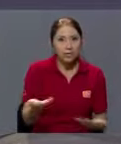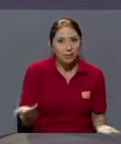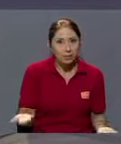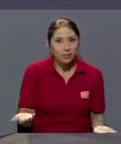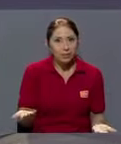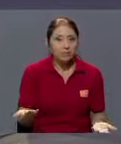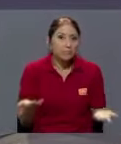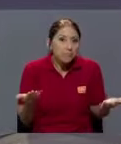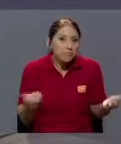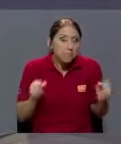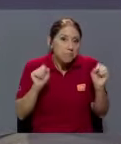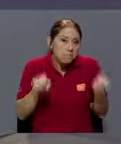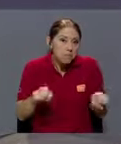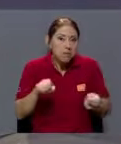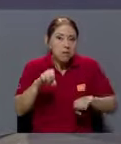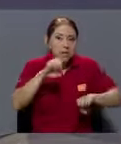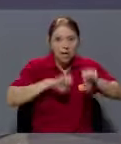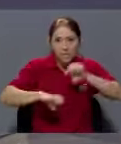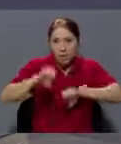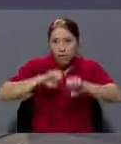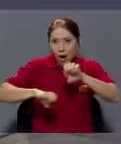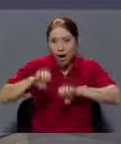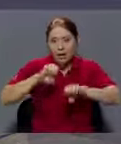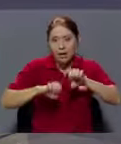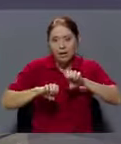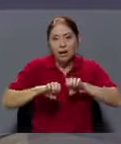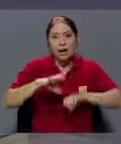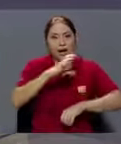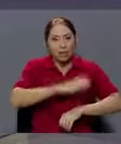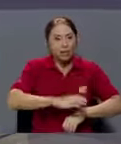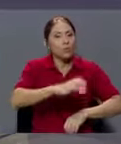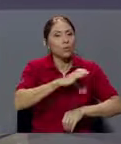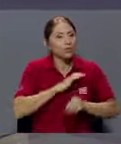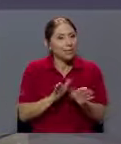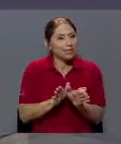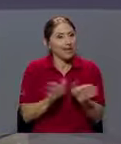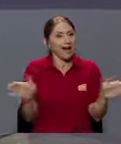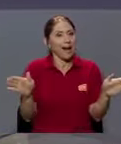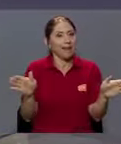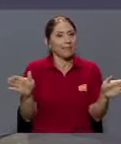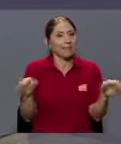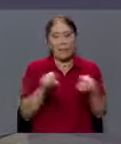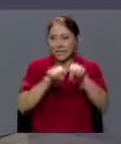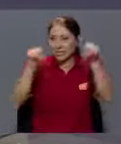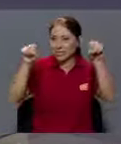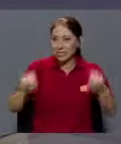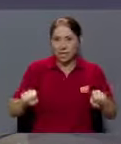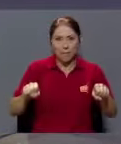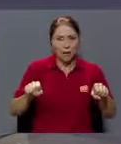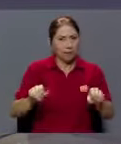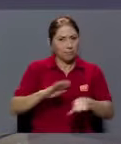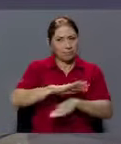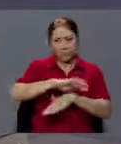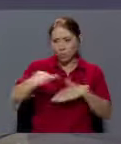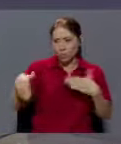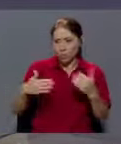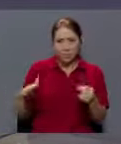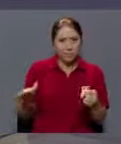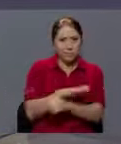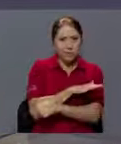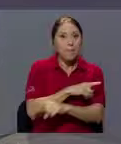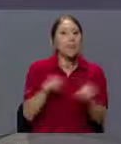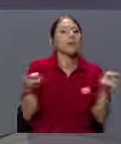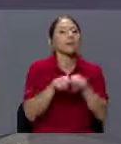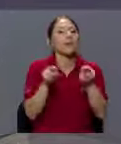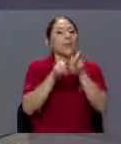es meritorio que podamos evaluar las condiciones en general, el sistema en su totalidad, pero también